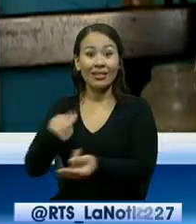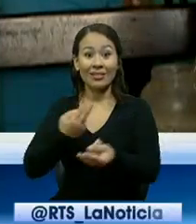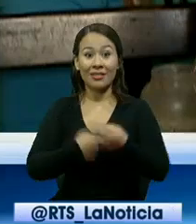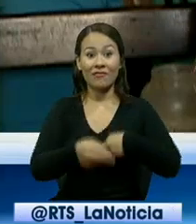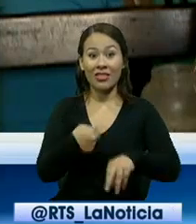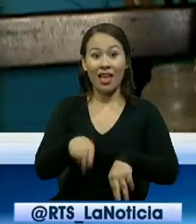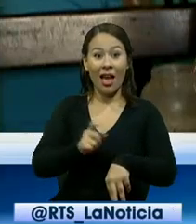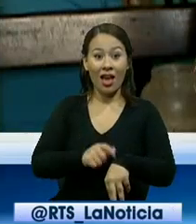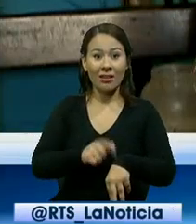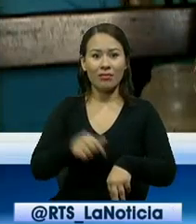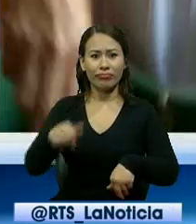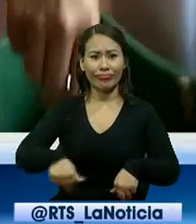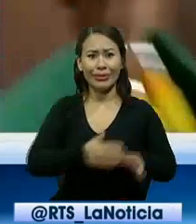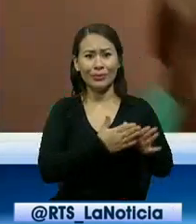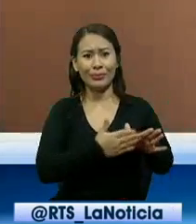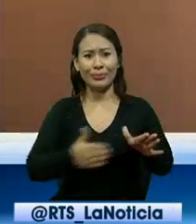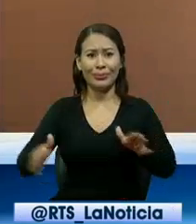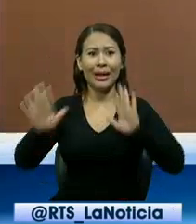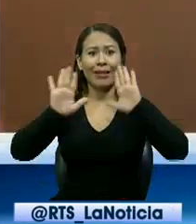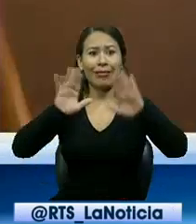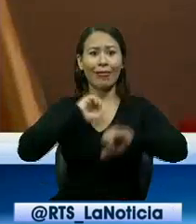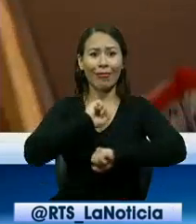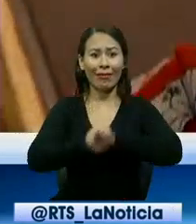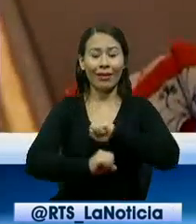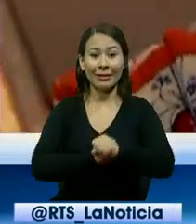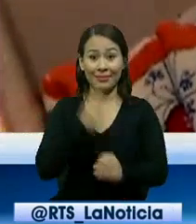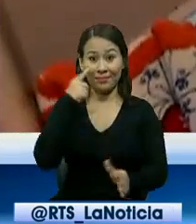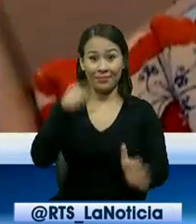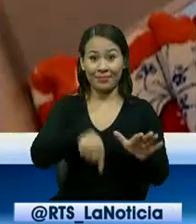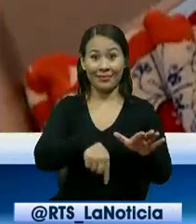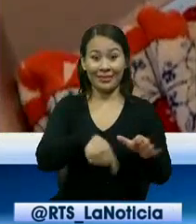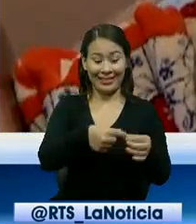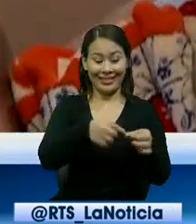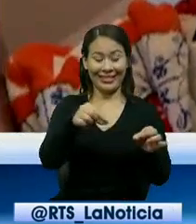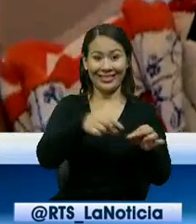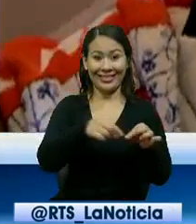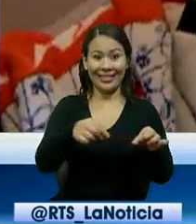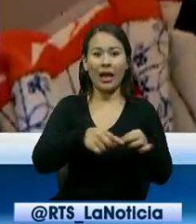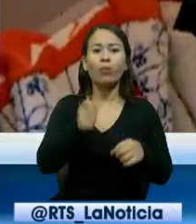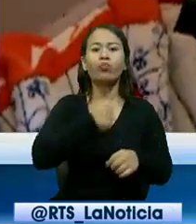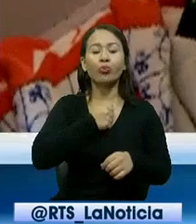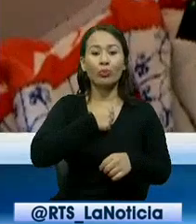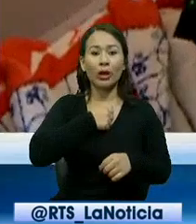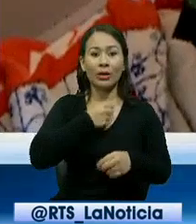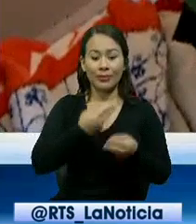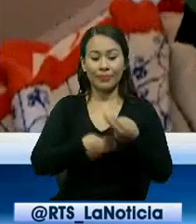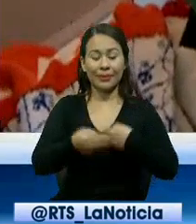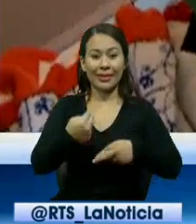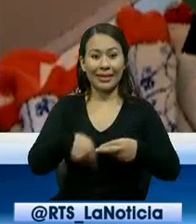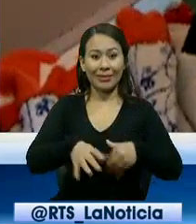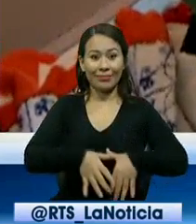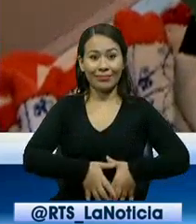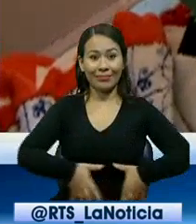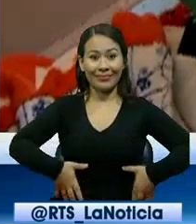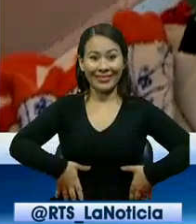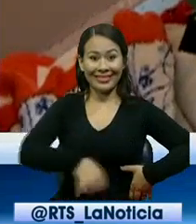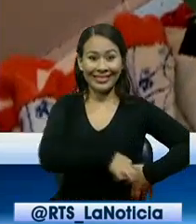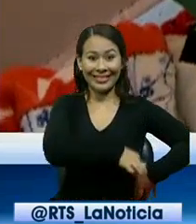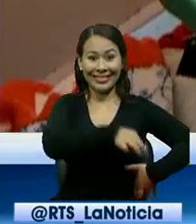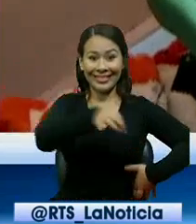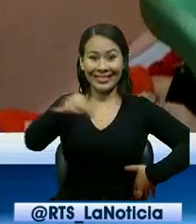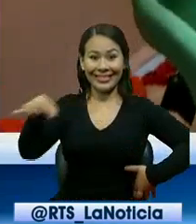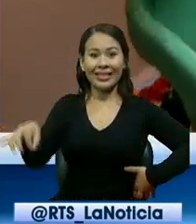ahorita durante 10 años nosotros tenemos aquí lo que es el librillo Este es el librillo que se vende con con las papas